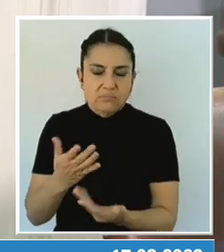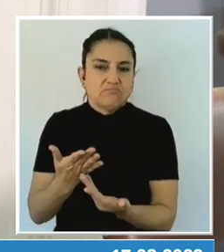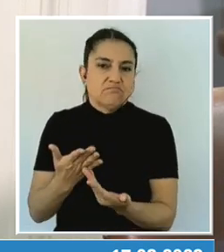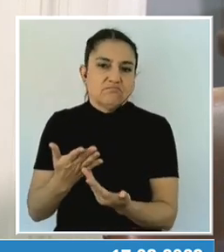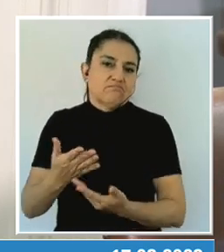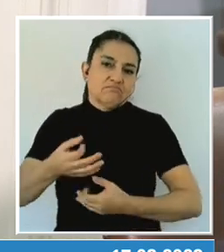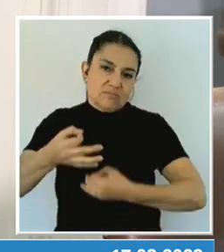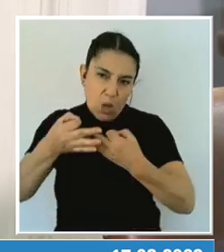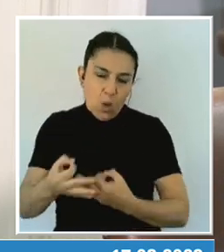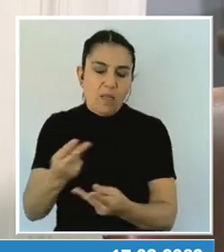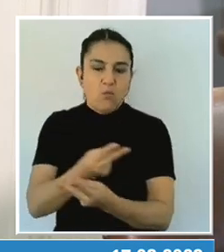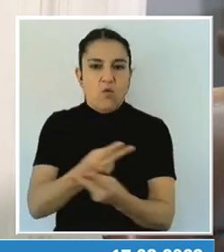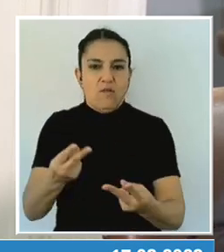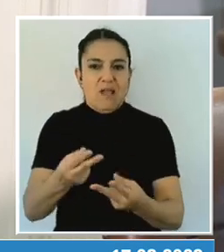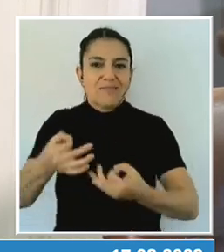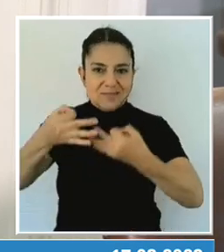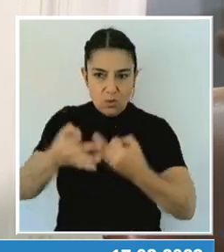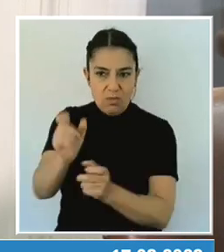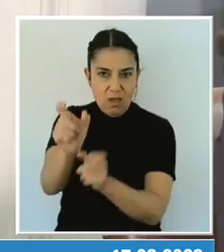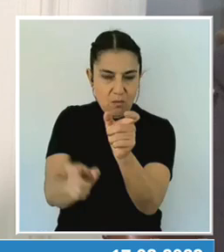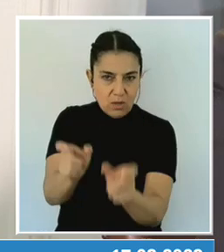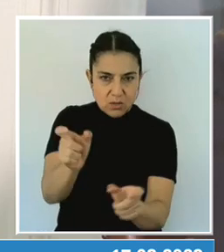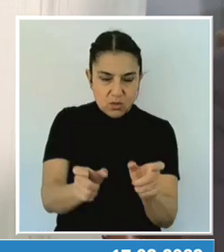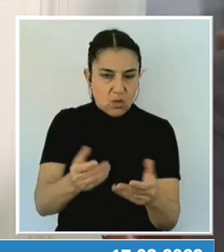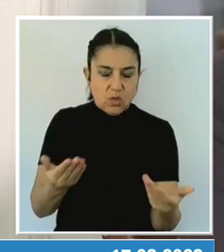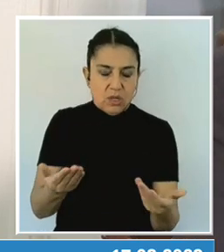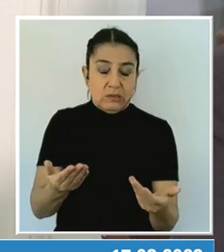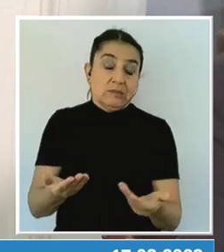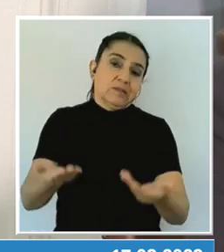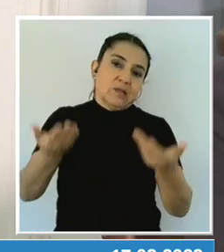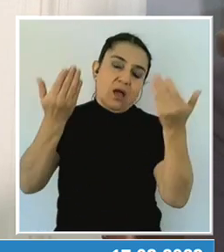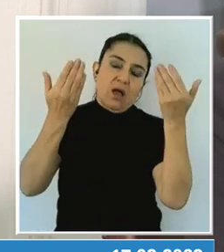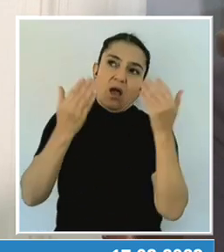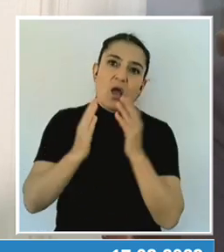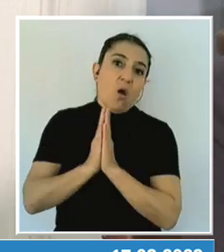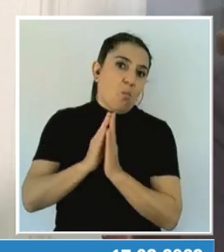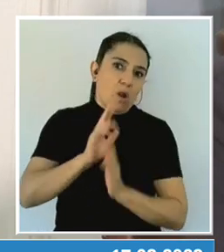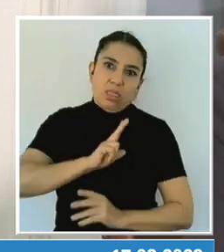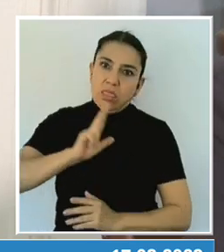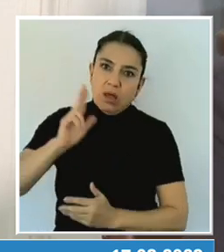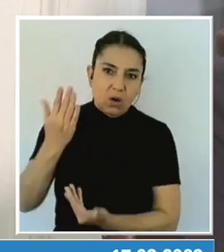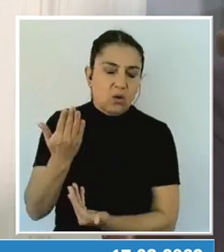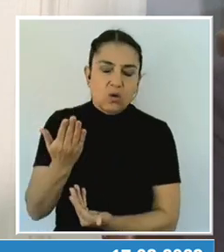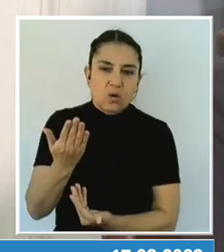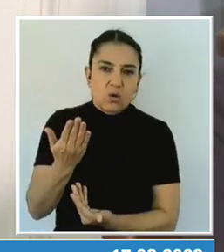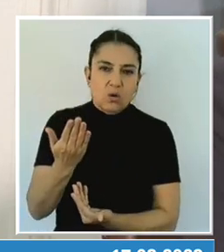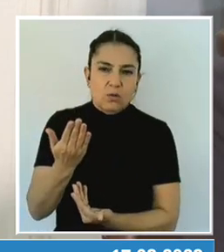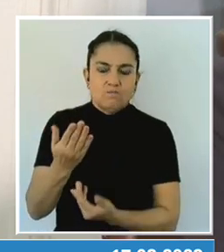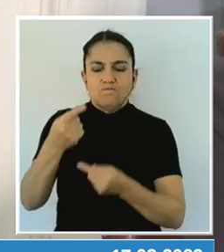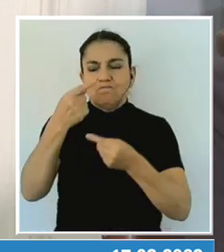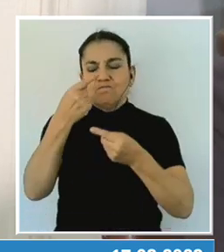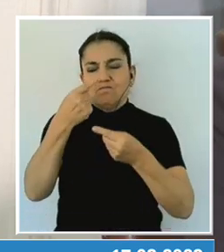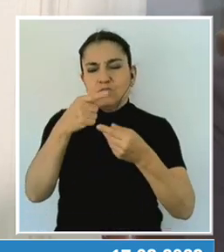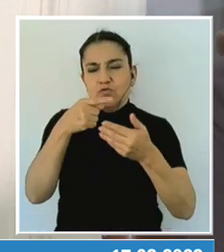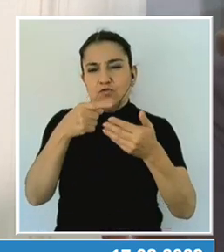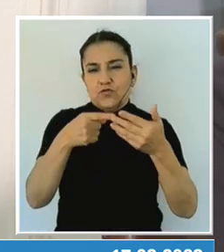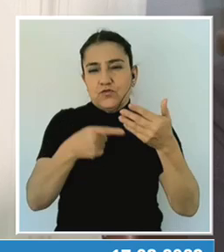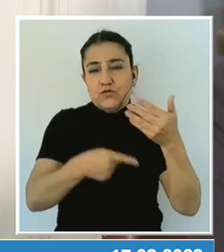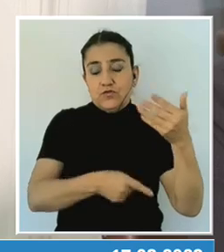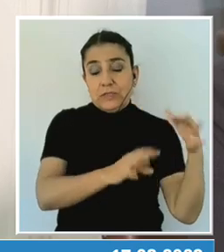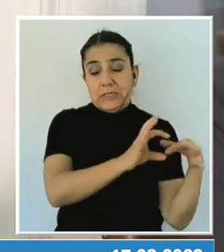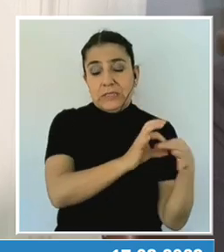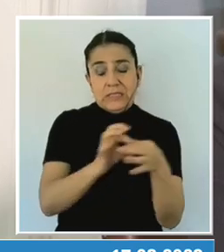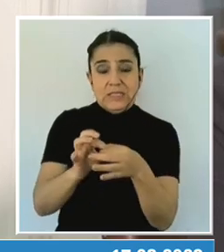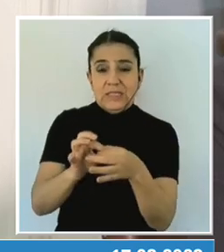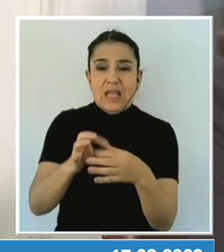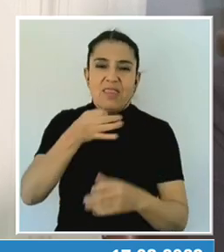seguridad humana. Por Dios, tenemos muchas razones para decir basta.